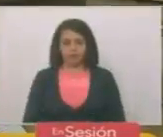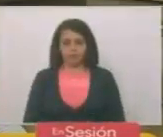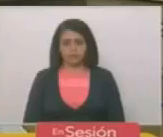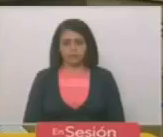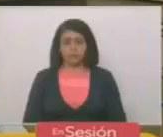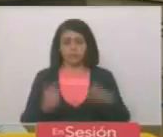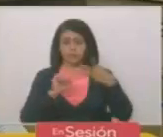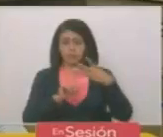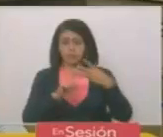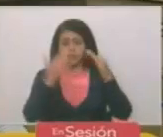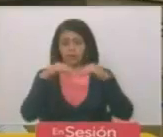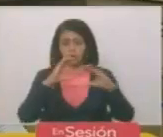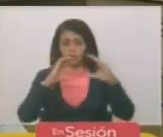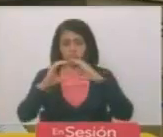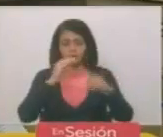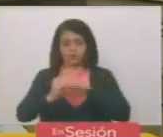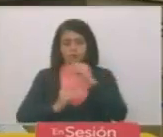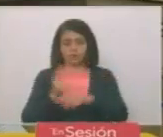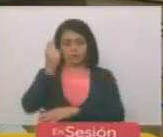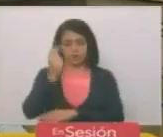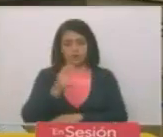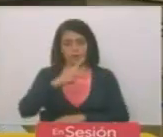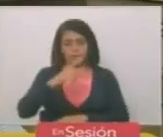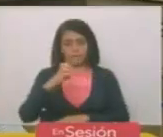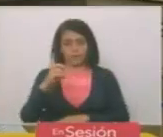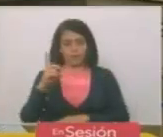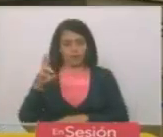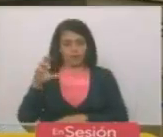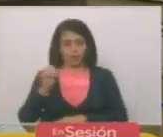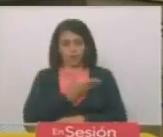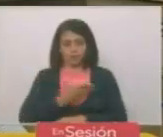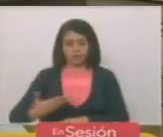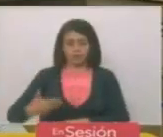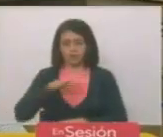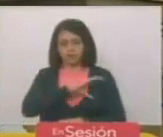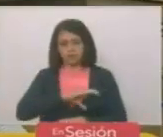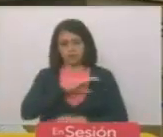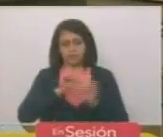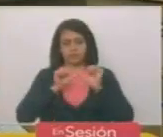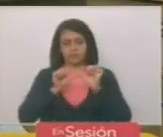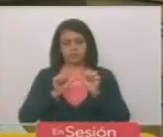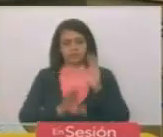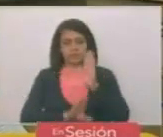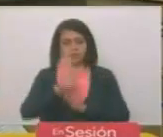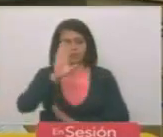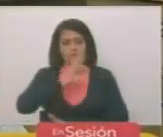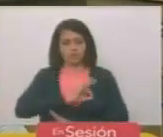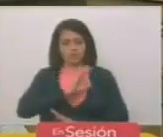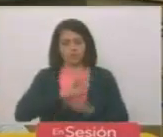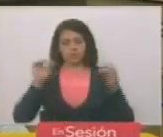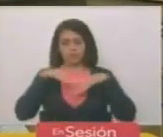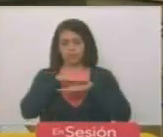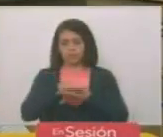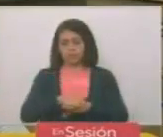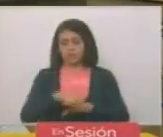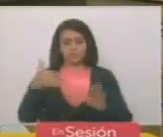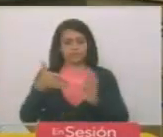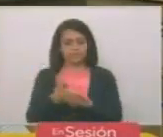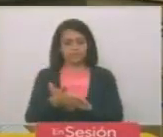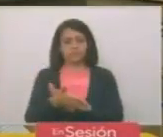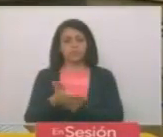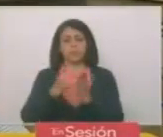Cuenta número 3, comunicación suscrita por el diputado Pedro Infante Aparicio, presidente de la Comisión Permanente de Desarrollo Social Integral, mediante la cual